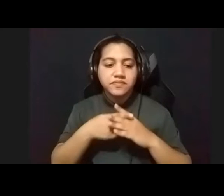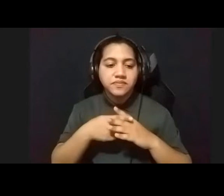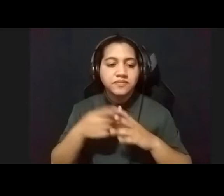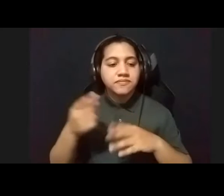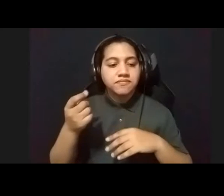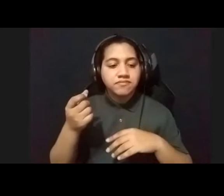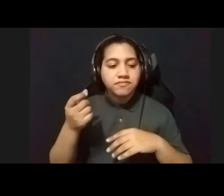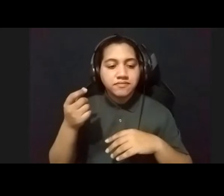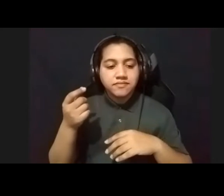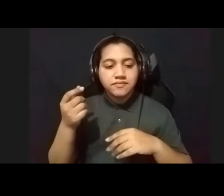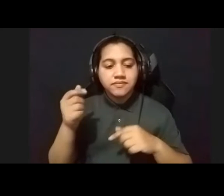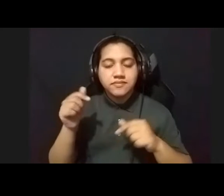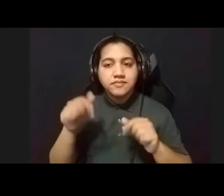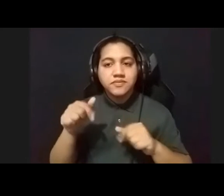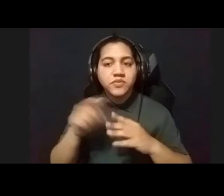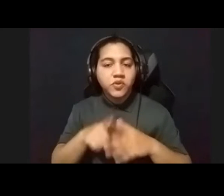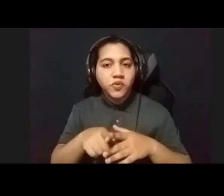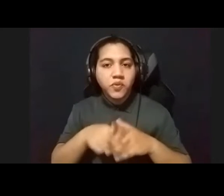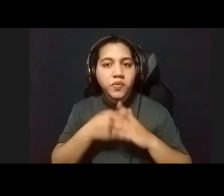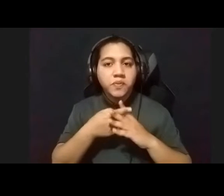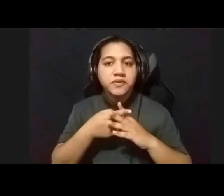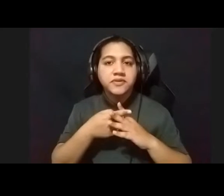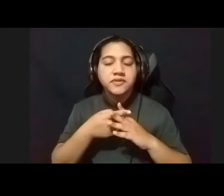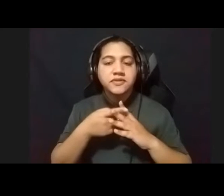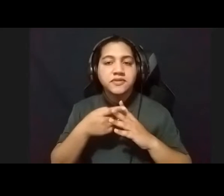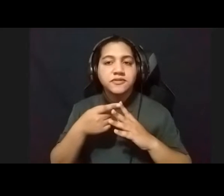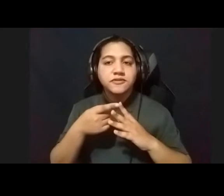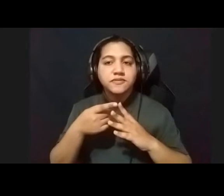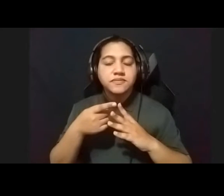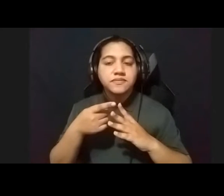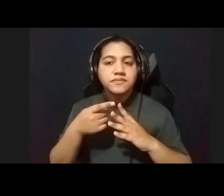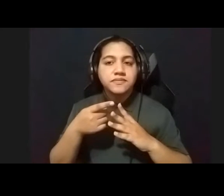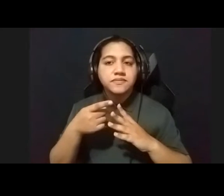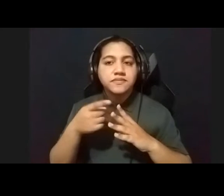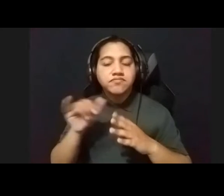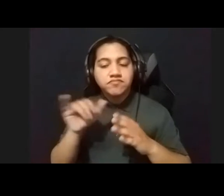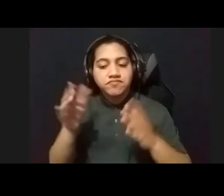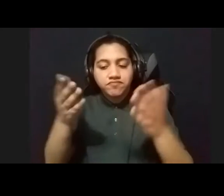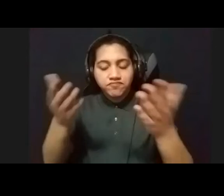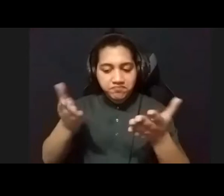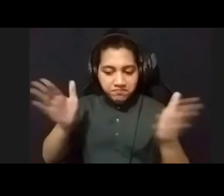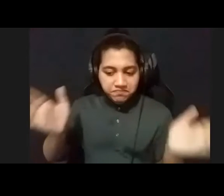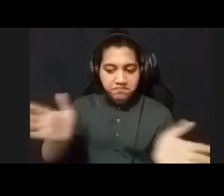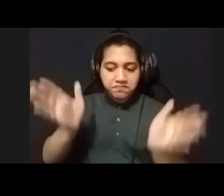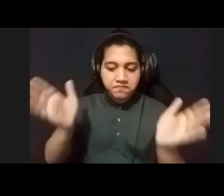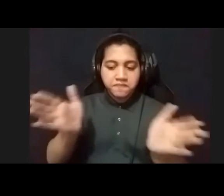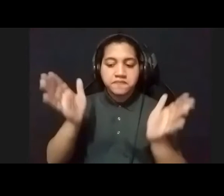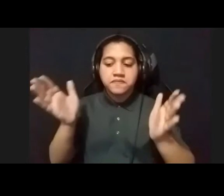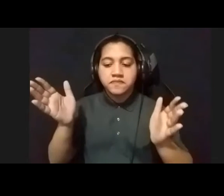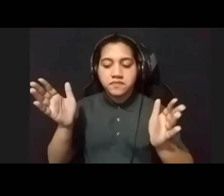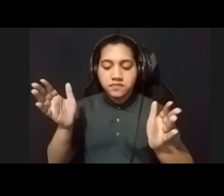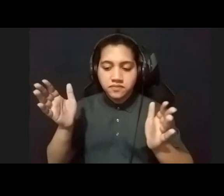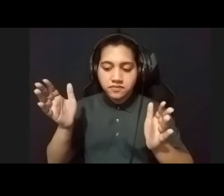que este es el comienzo y es también una invitación a estudiar más